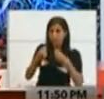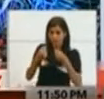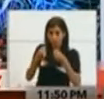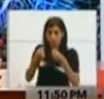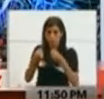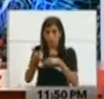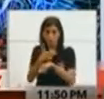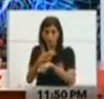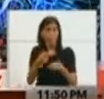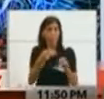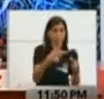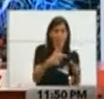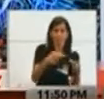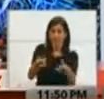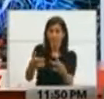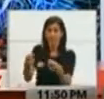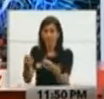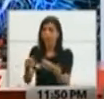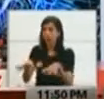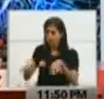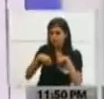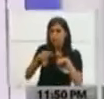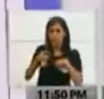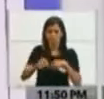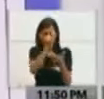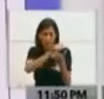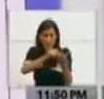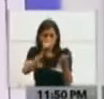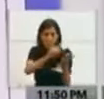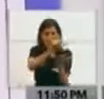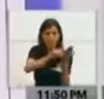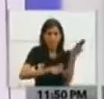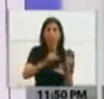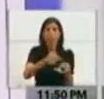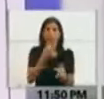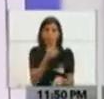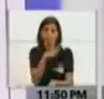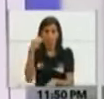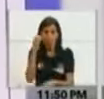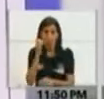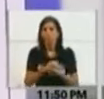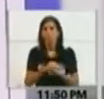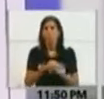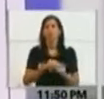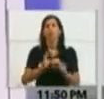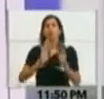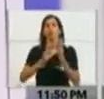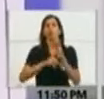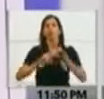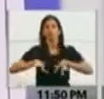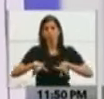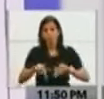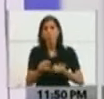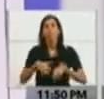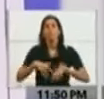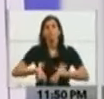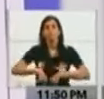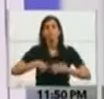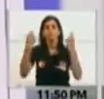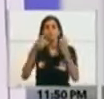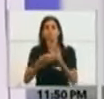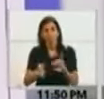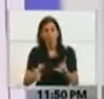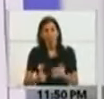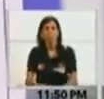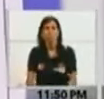pasó como a Piñerúa. Escribió José Vicente, la corrupción puede acabar con la democracia y postrar definitivamente al